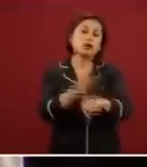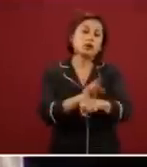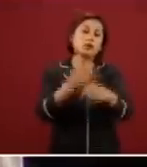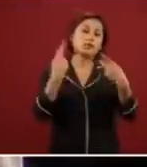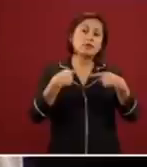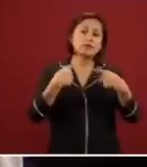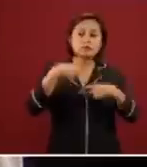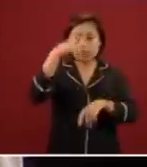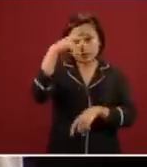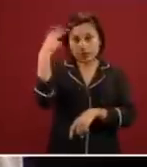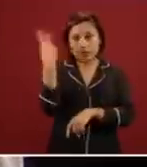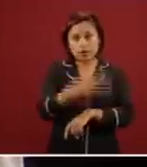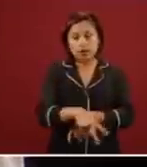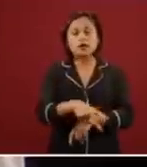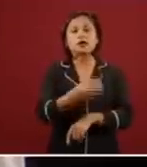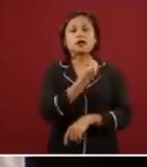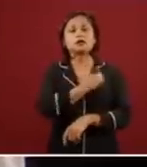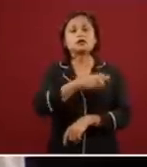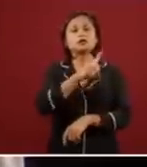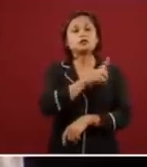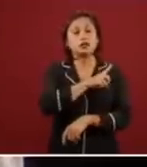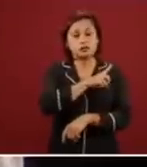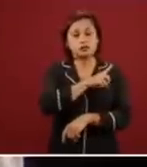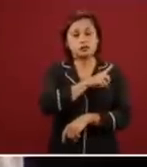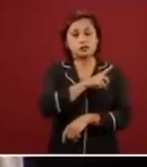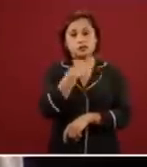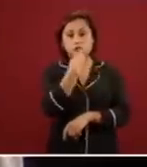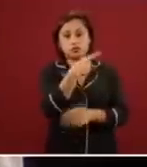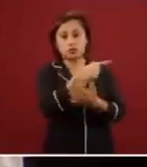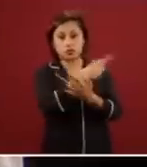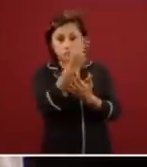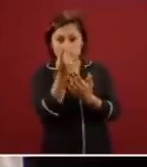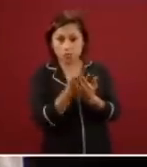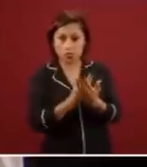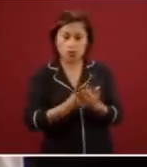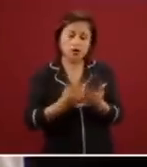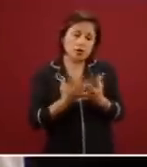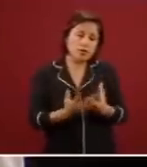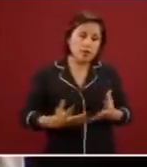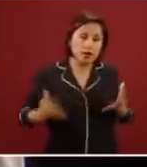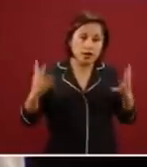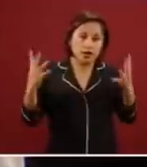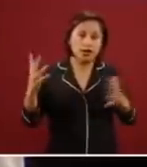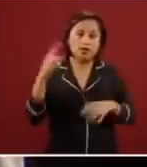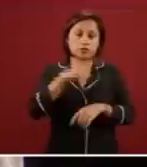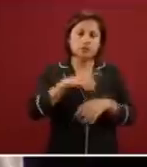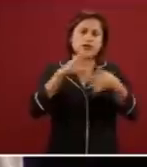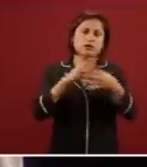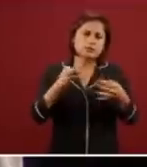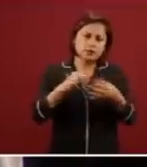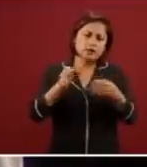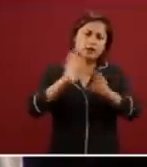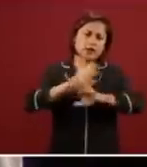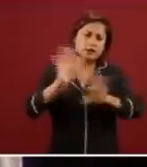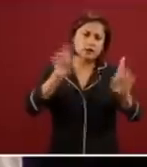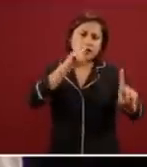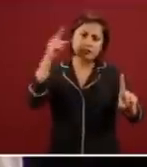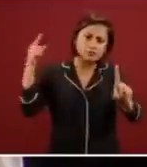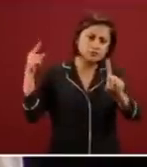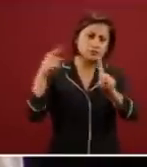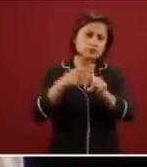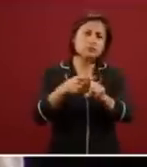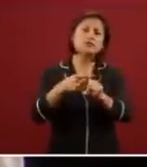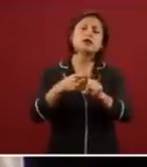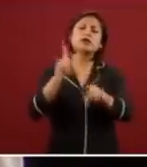de con este programa ambicioso que usted ha declarado y que usted ya ha comentado, cuál es la intención, cuál es la finalidad, que se ha terminado con